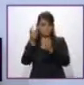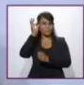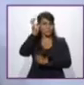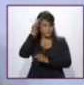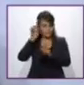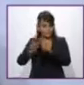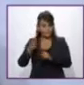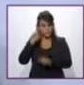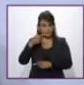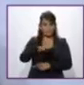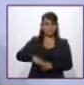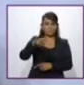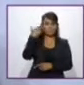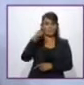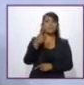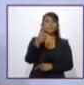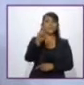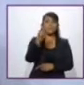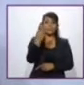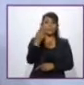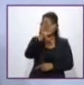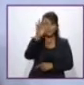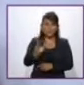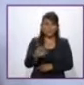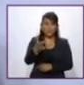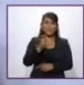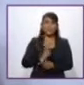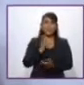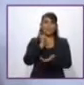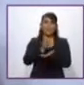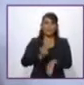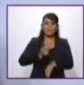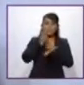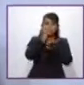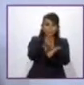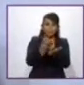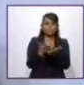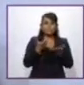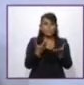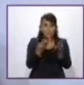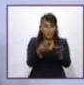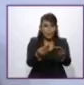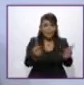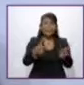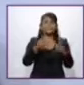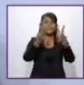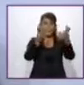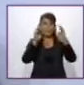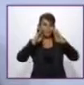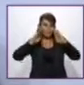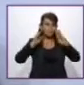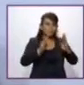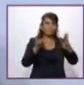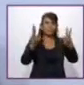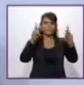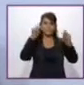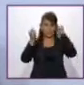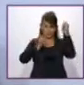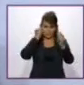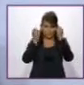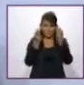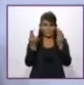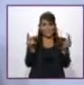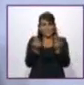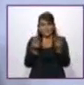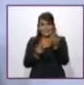el 23% del Producto Interno Bruto está en ese rubro, en el sector turístico. Tenemos que volverlo a reactivar cuanto antes, desde